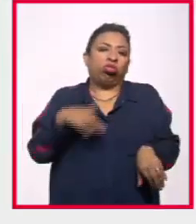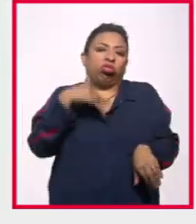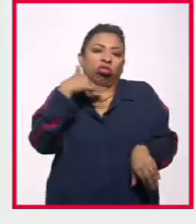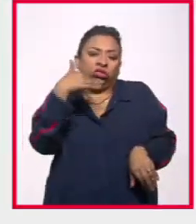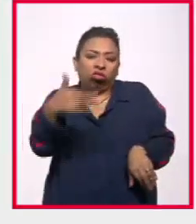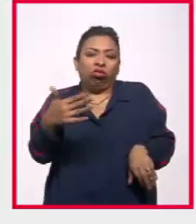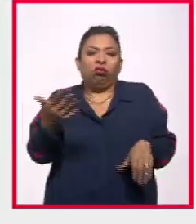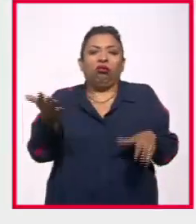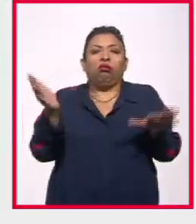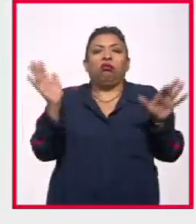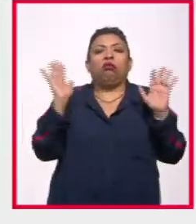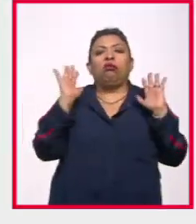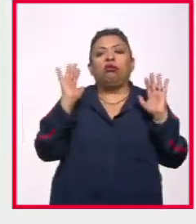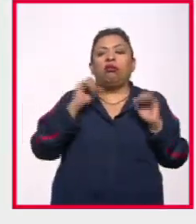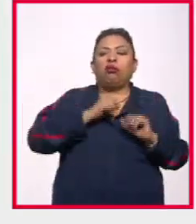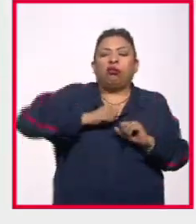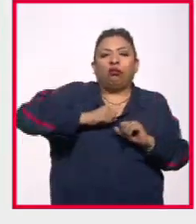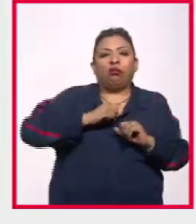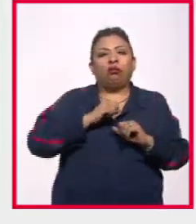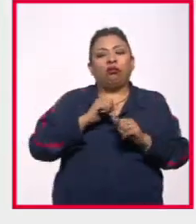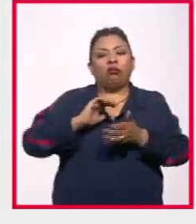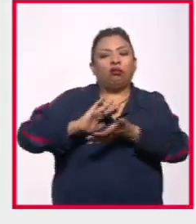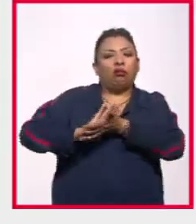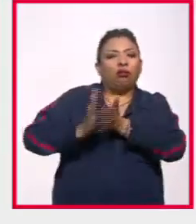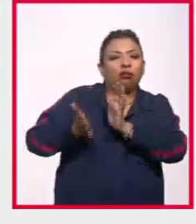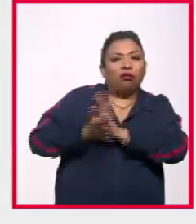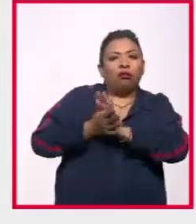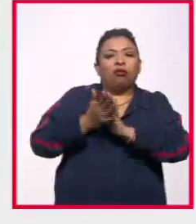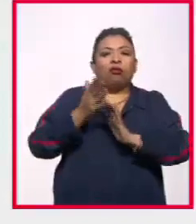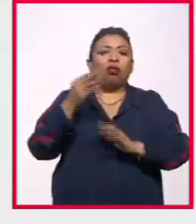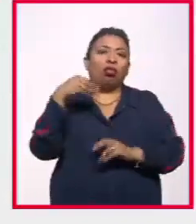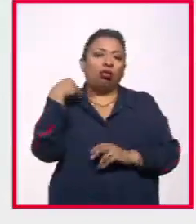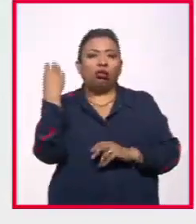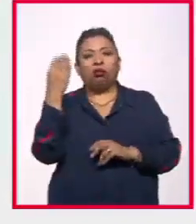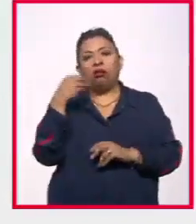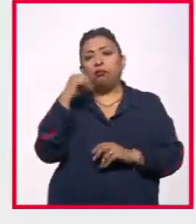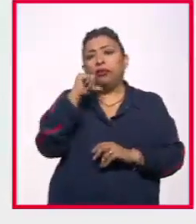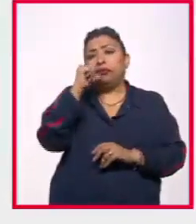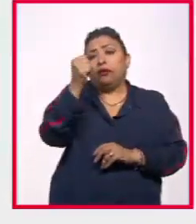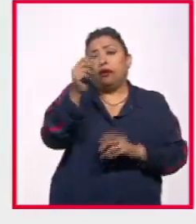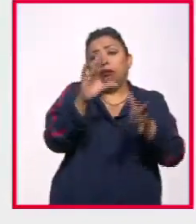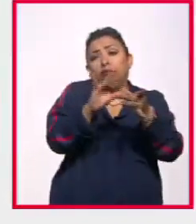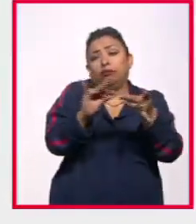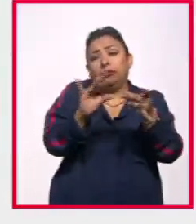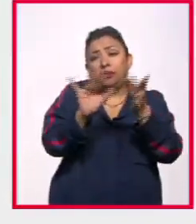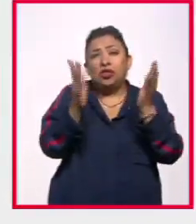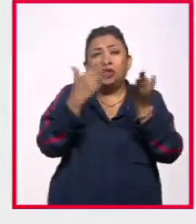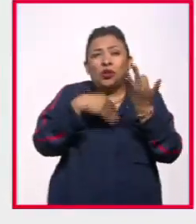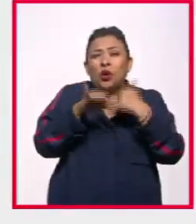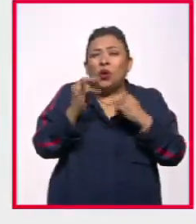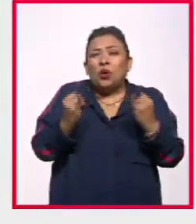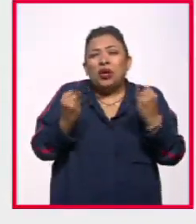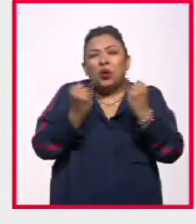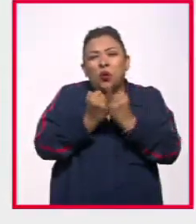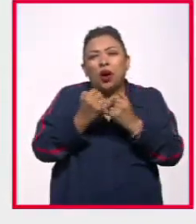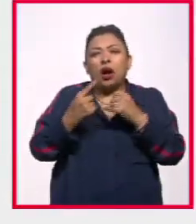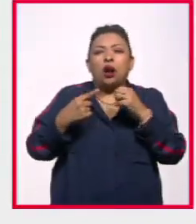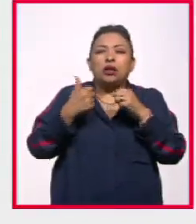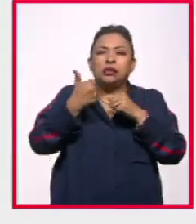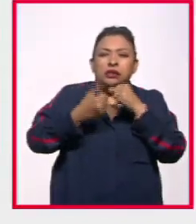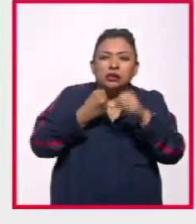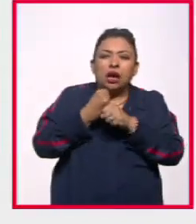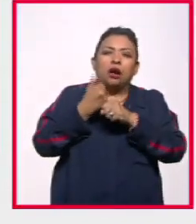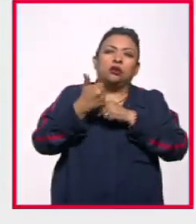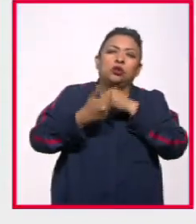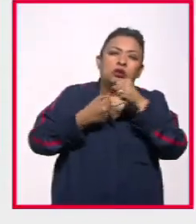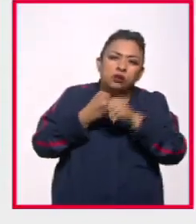corrupción, los compadrazgos, la demagogia y todos estos que se repiten sexenio tras